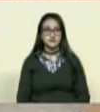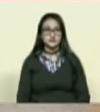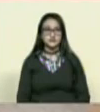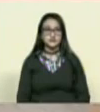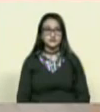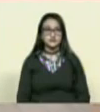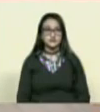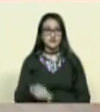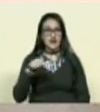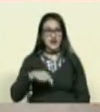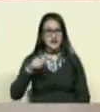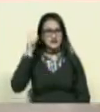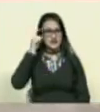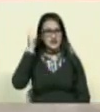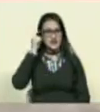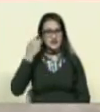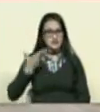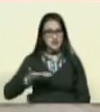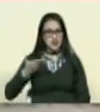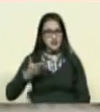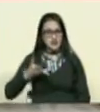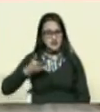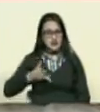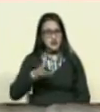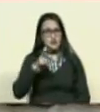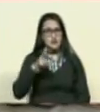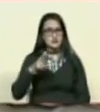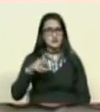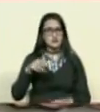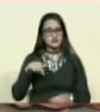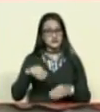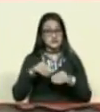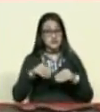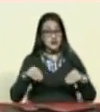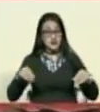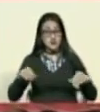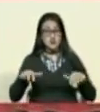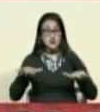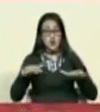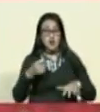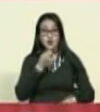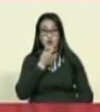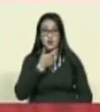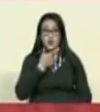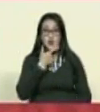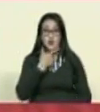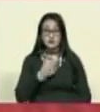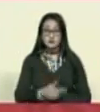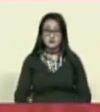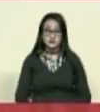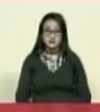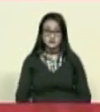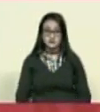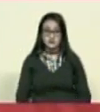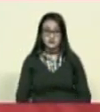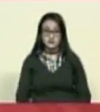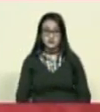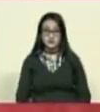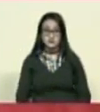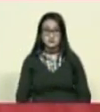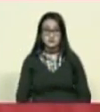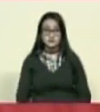de inauguración de esta sede tan bonita, tan funcional, de